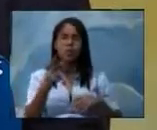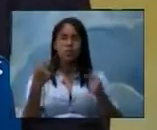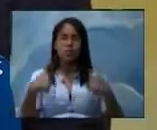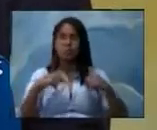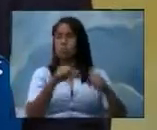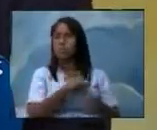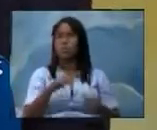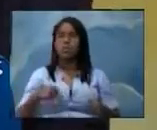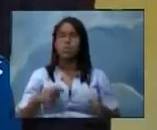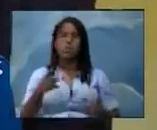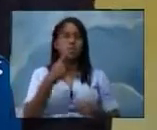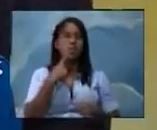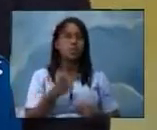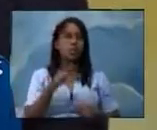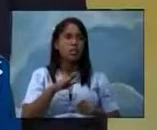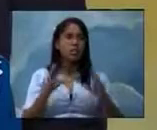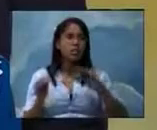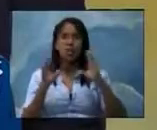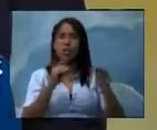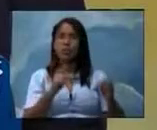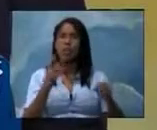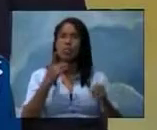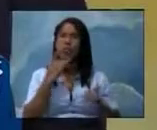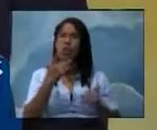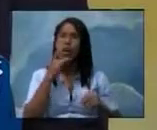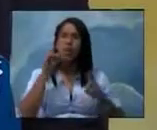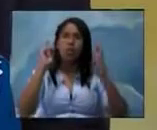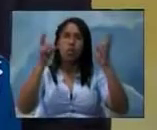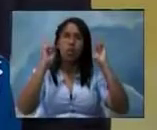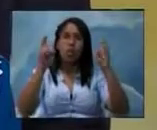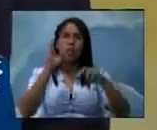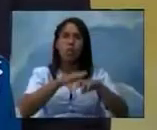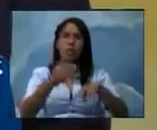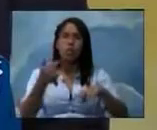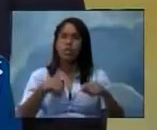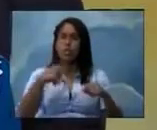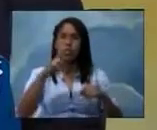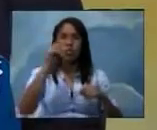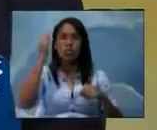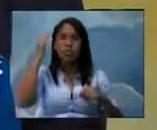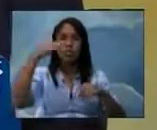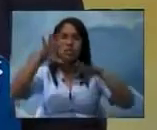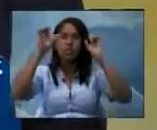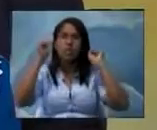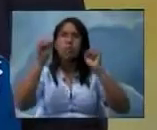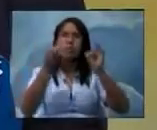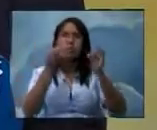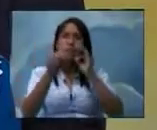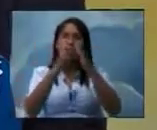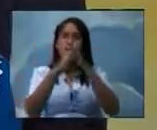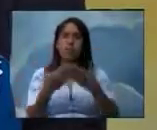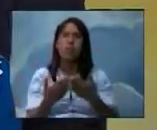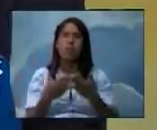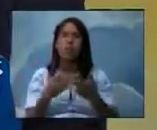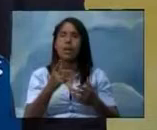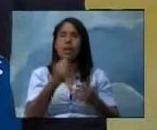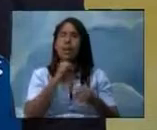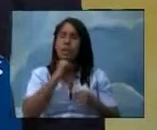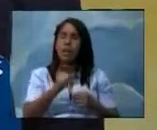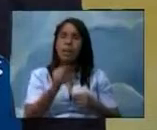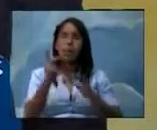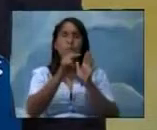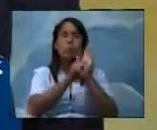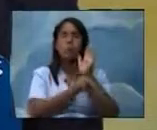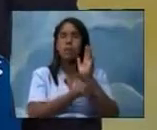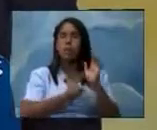a mi persona y usted dice, está hablando algo raro, porque yo no entiendo eso que están explicando en la Biblia. Pues es lo que el plan